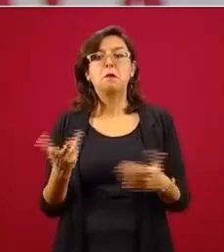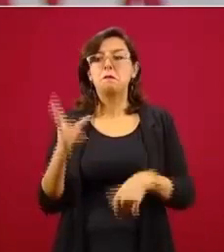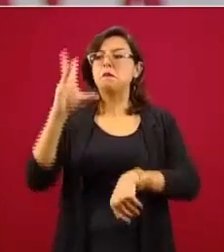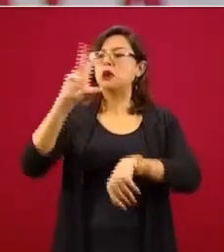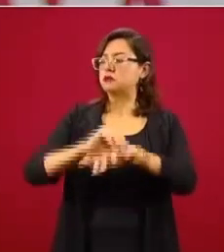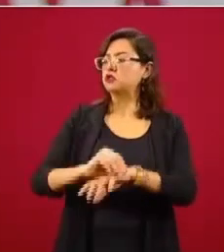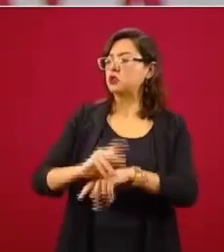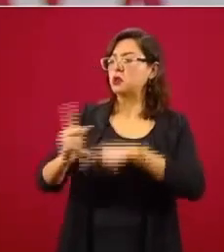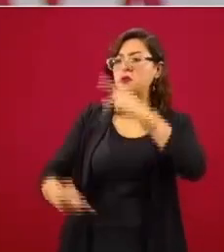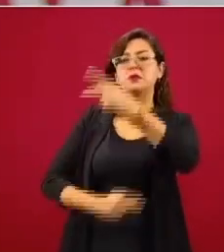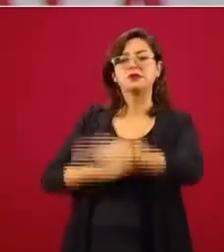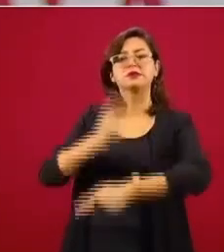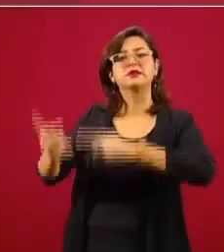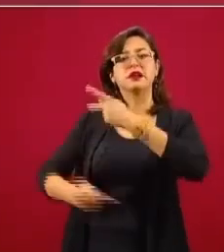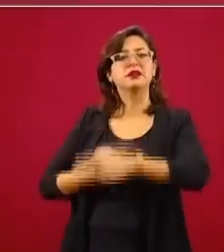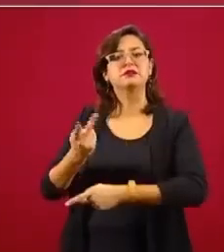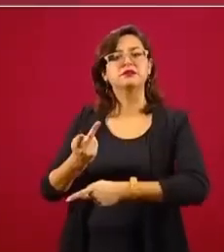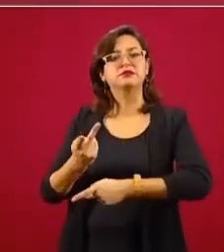internacional